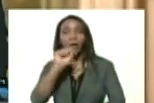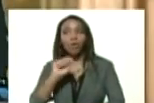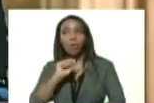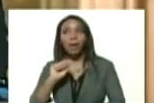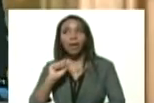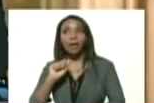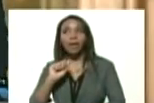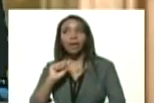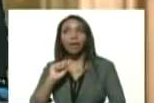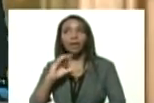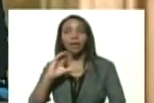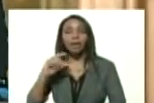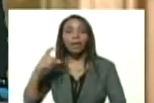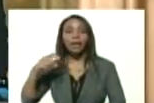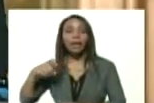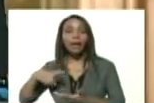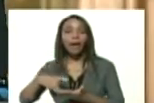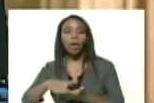saben